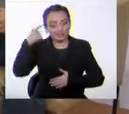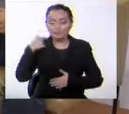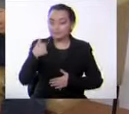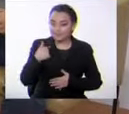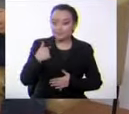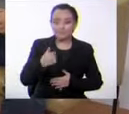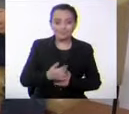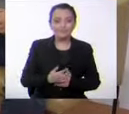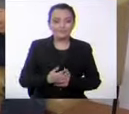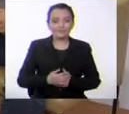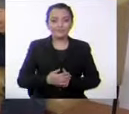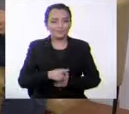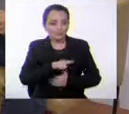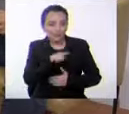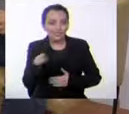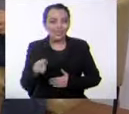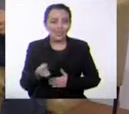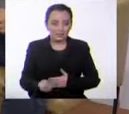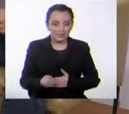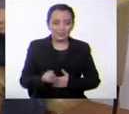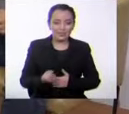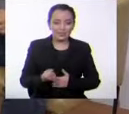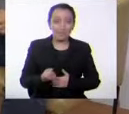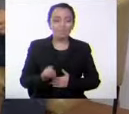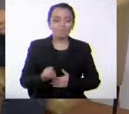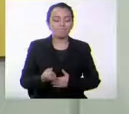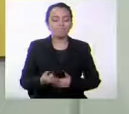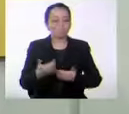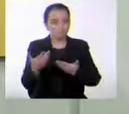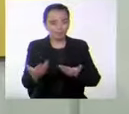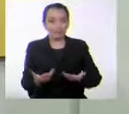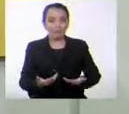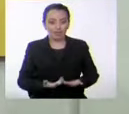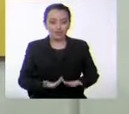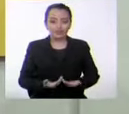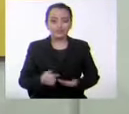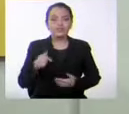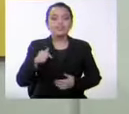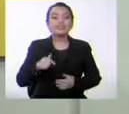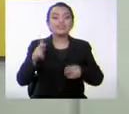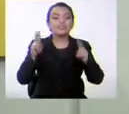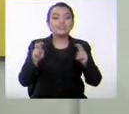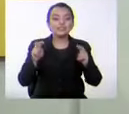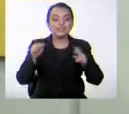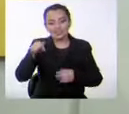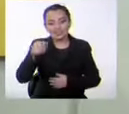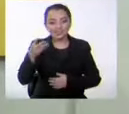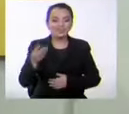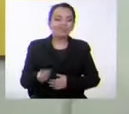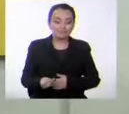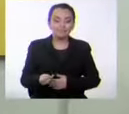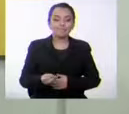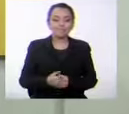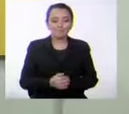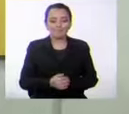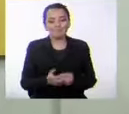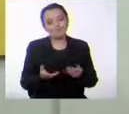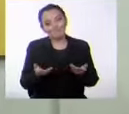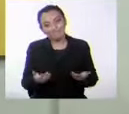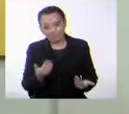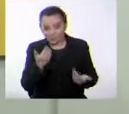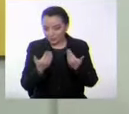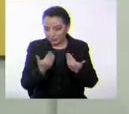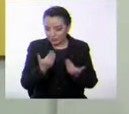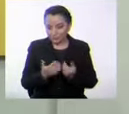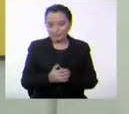ustedes esperando el día jueves para la clase de estudios sociales para ver qué temática hay este día. Y pues les cuento, vamos